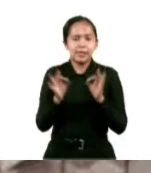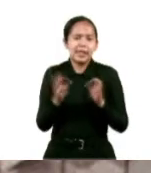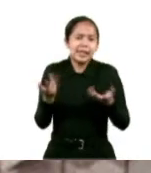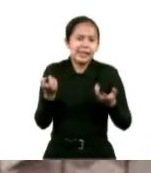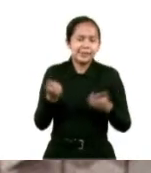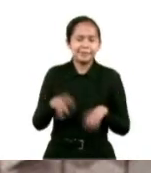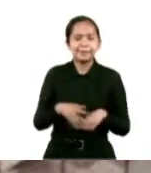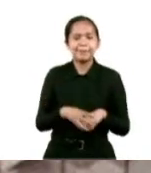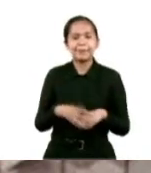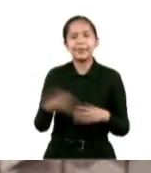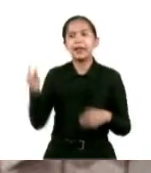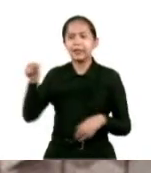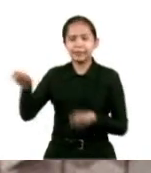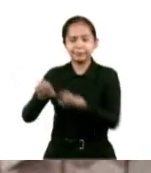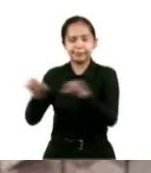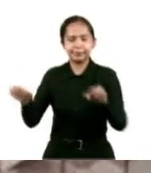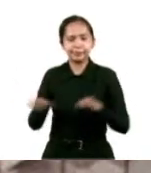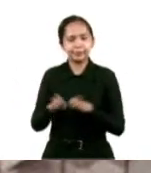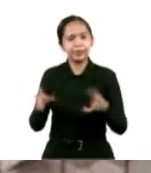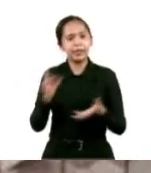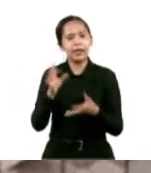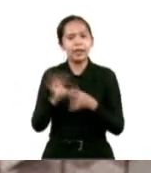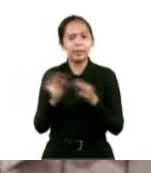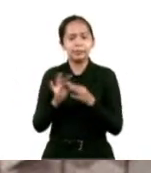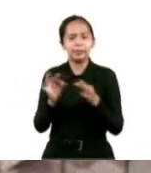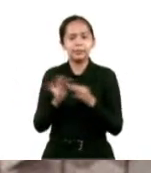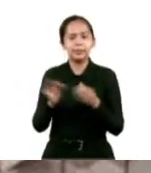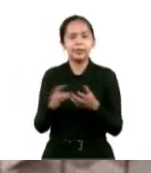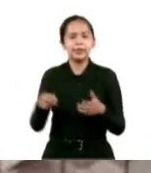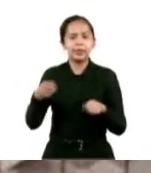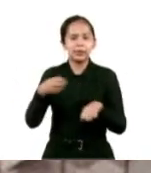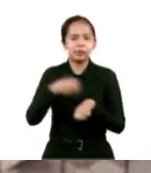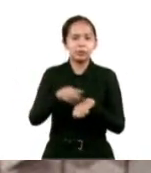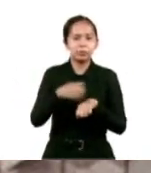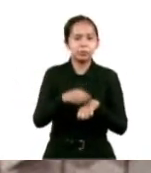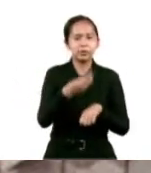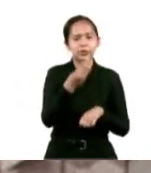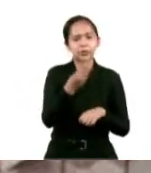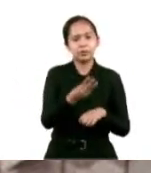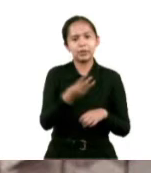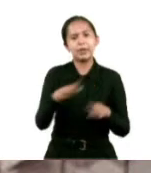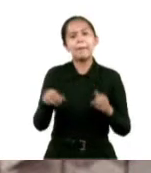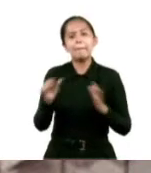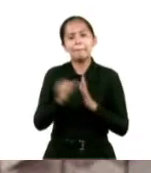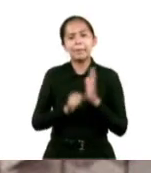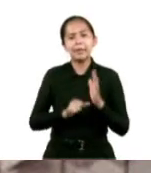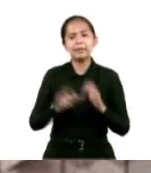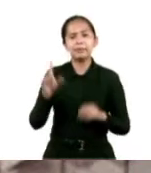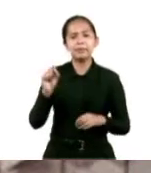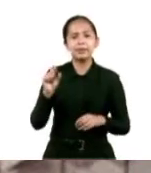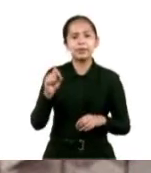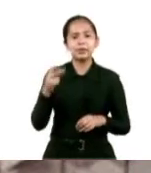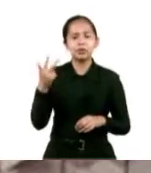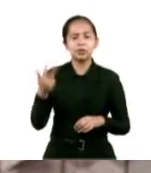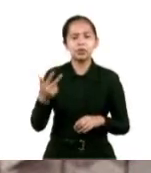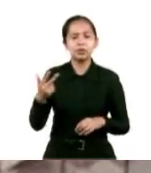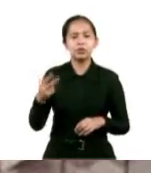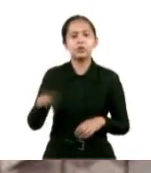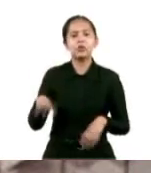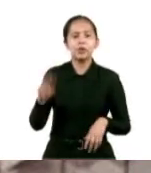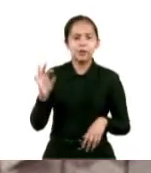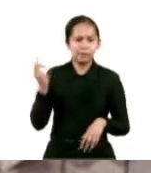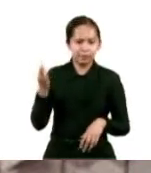empresa entregó el reporte único de resultados análisis causa-raíz fase 3 el 28 de febrero del 2022, el